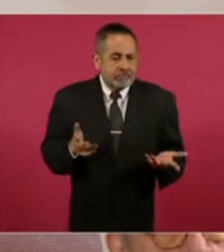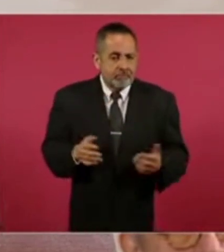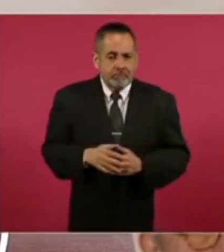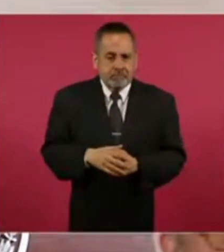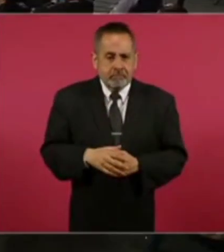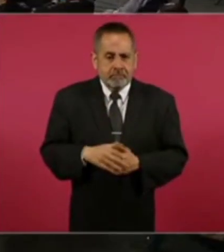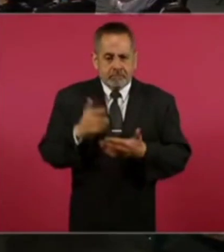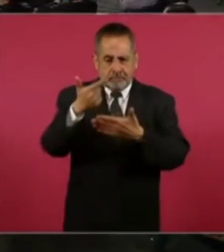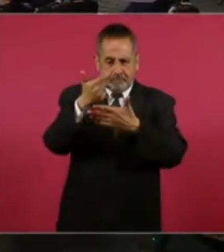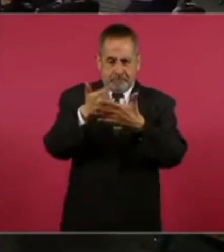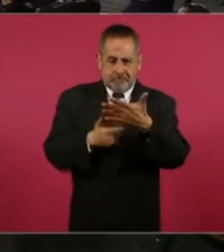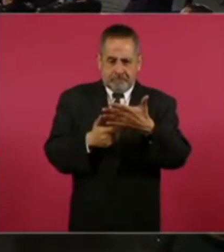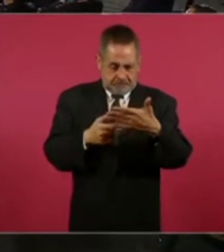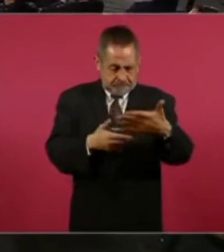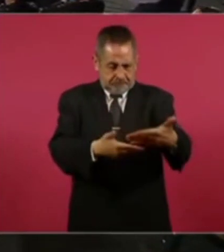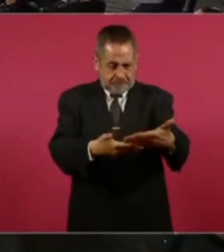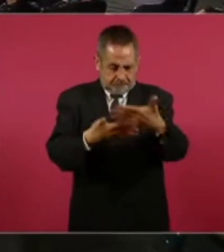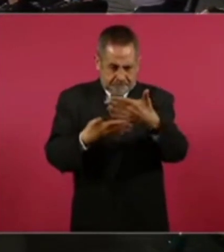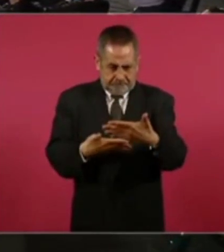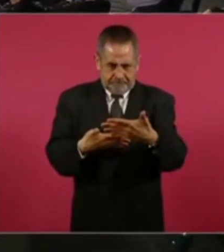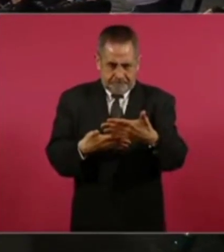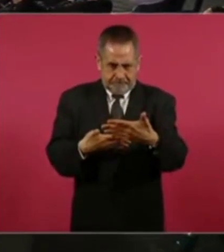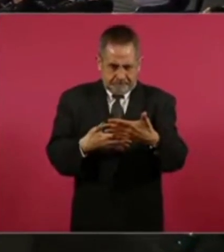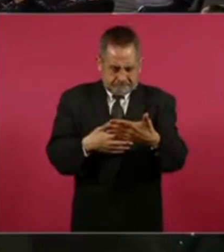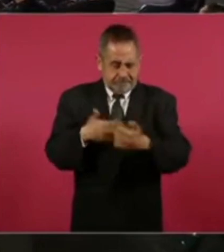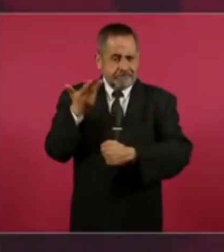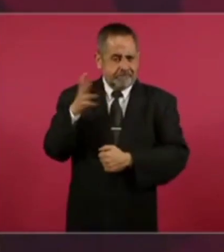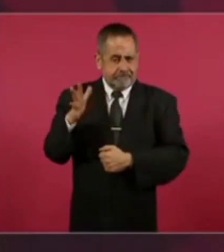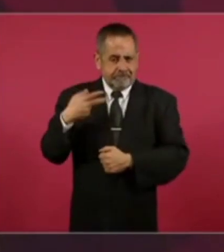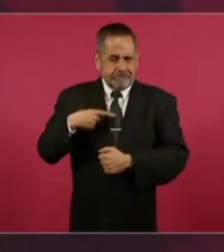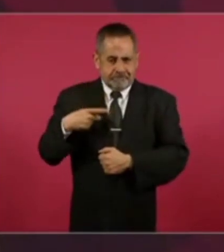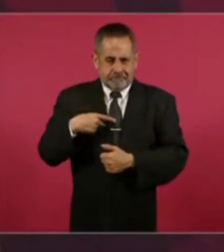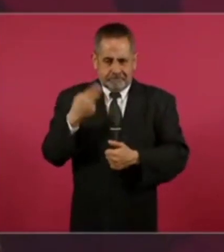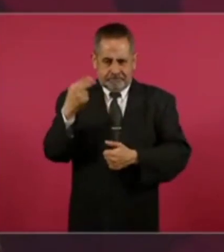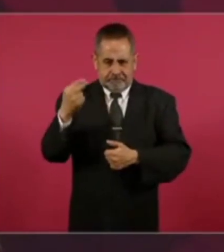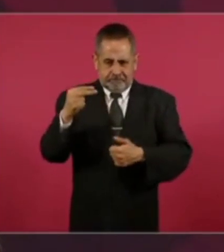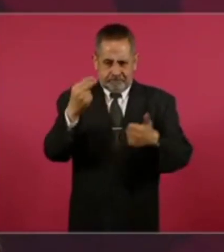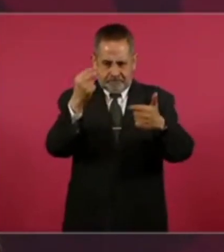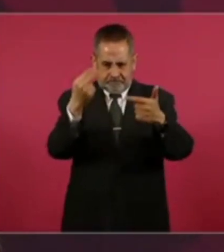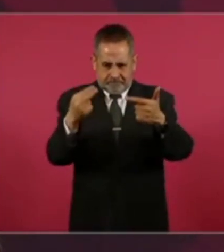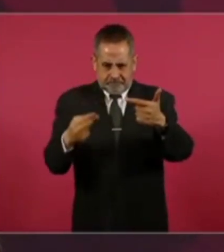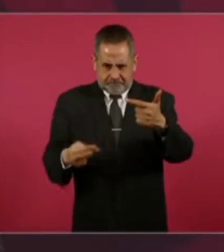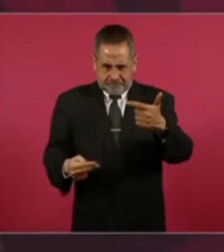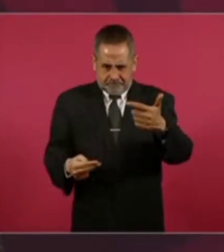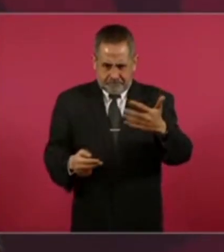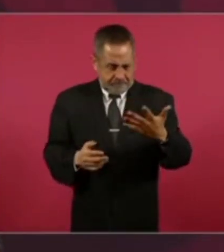Entonces me presenta el consejero jurídico la lista, 10.